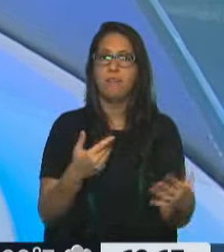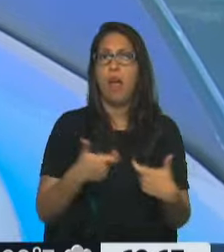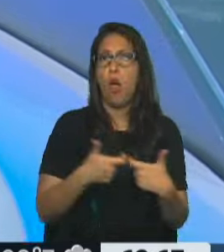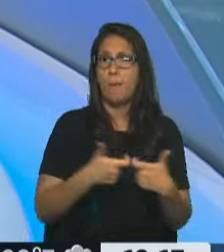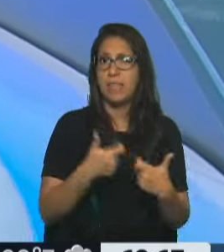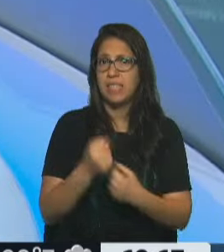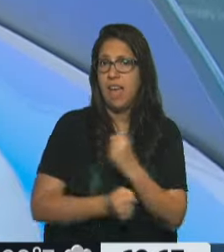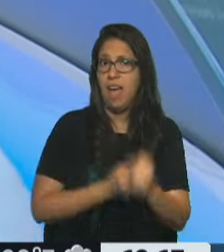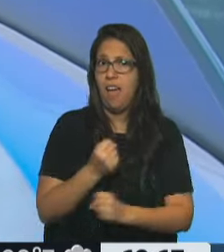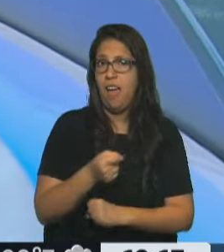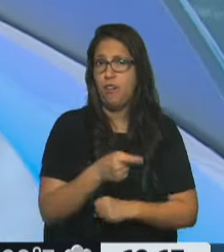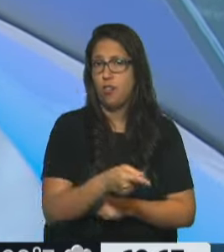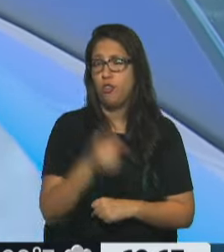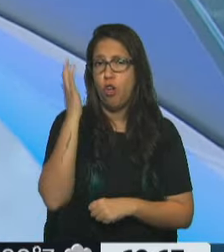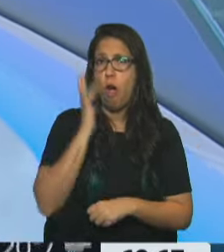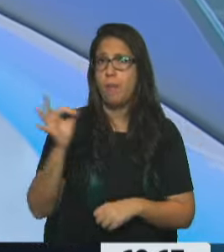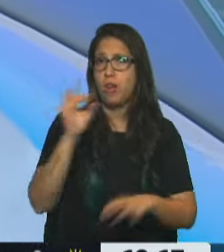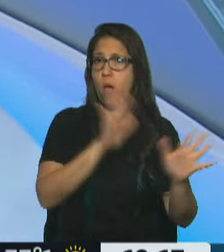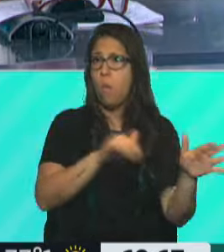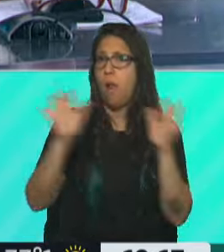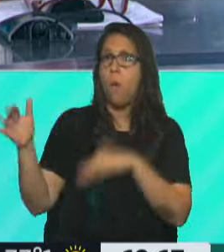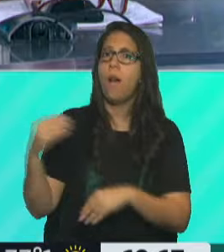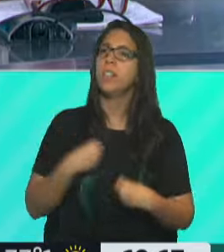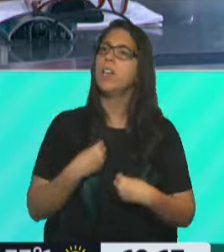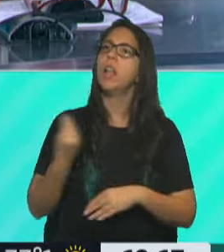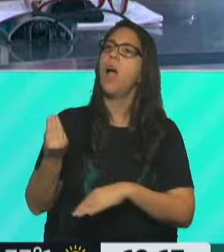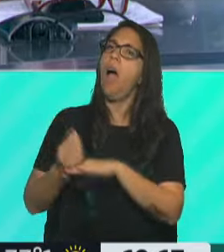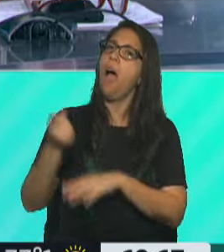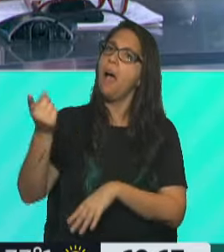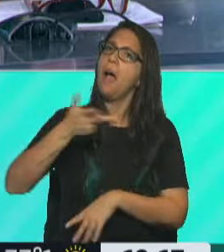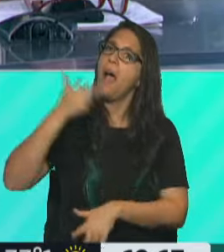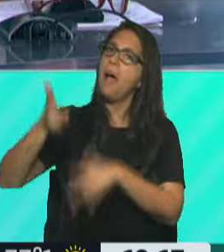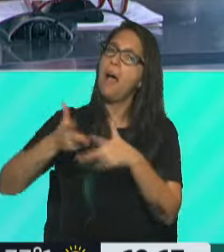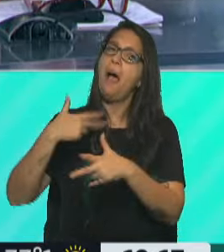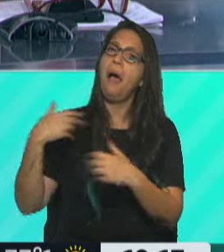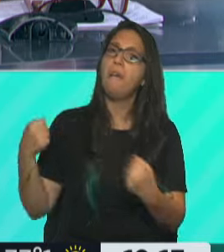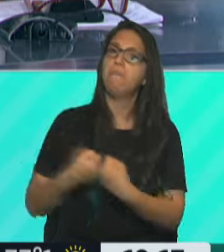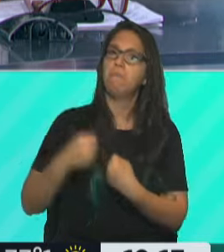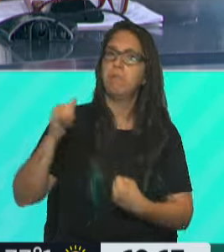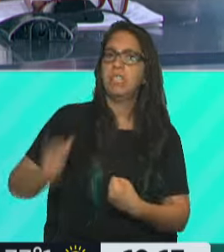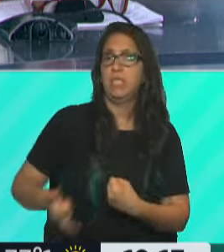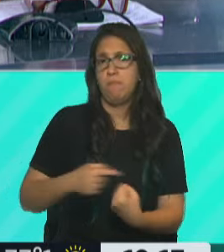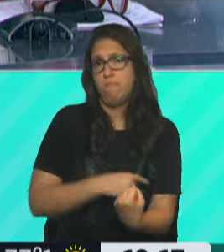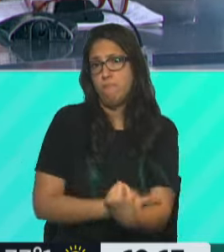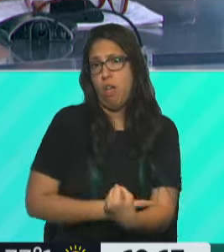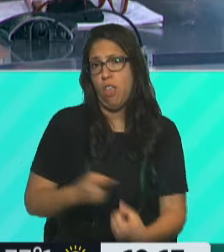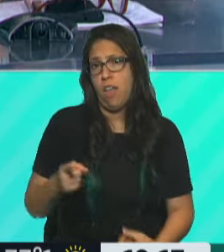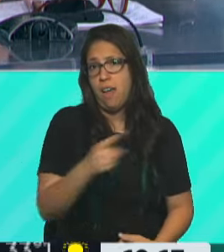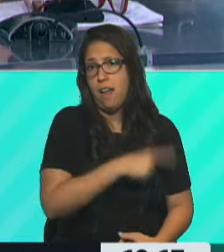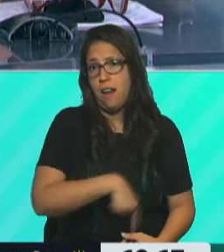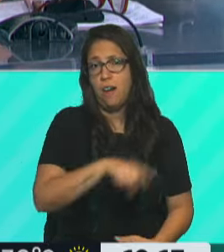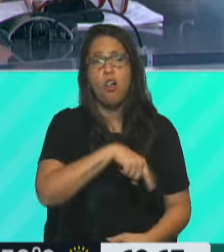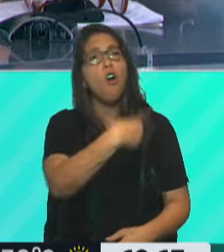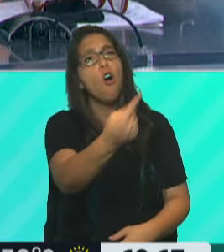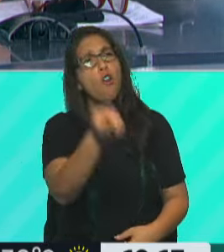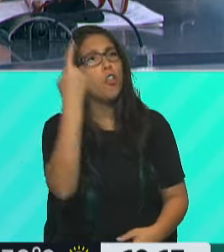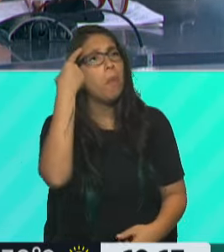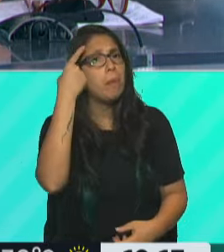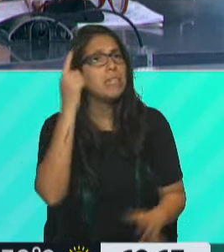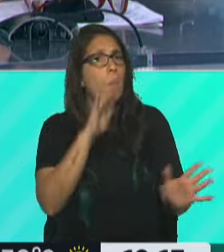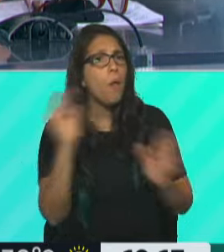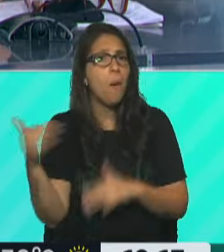sobre todo que van a opinar como él y y se van a sentir representadas en esa palabra en una postura que quizás otros lo piensen pero no se animan a